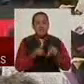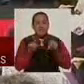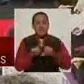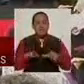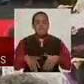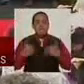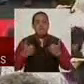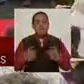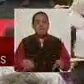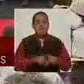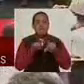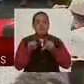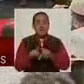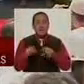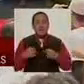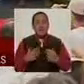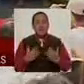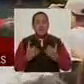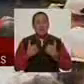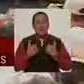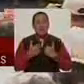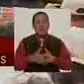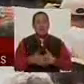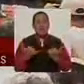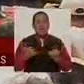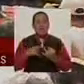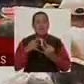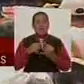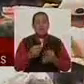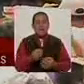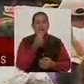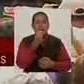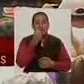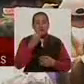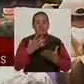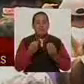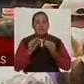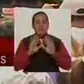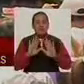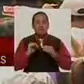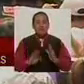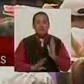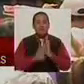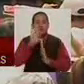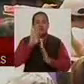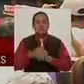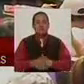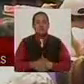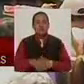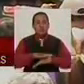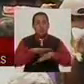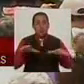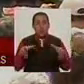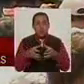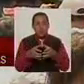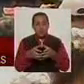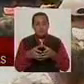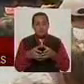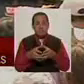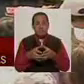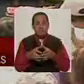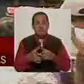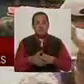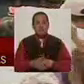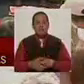también asimilar nutrientes para su desarrollo. Todo esto es